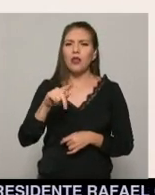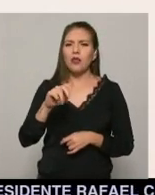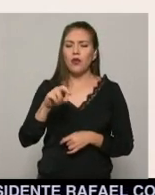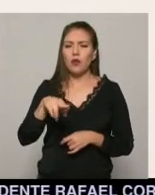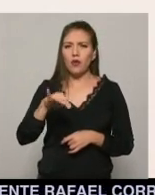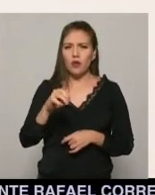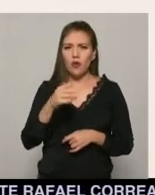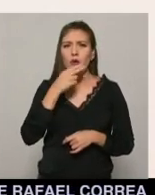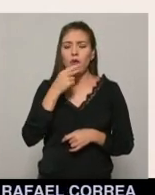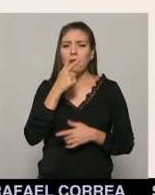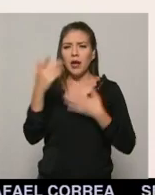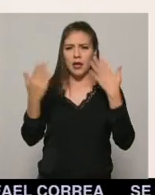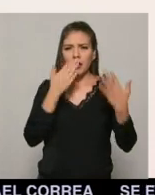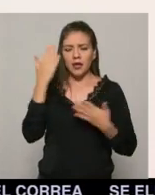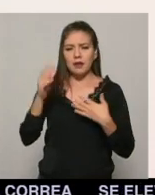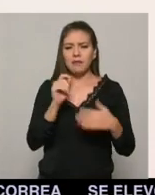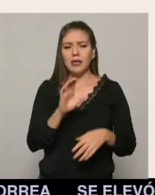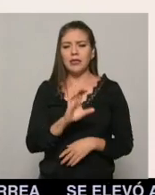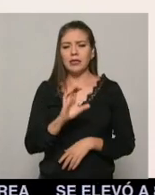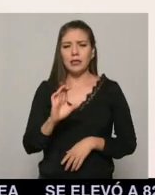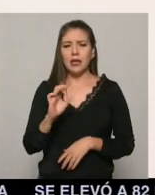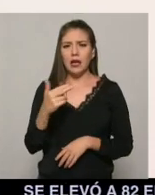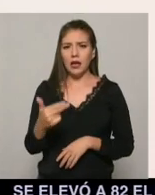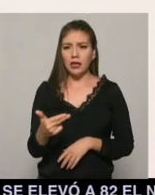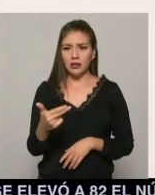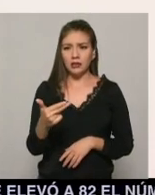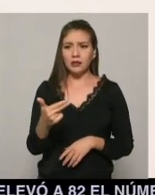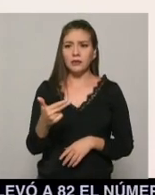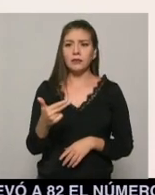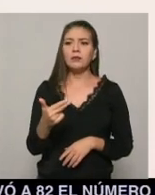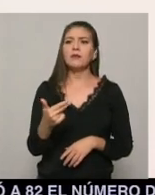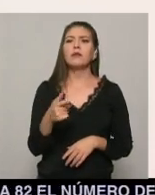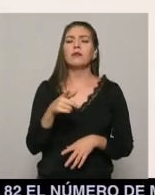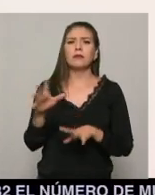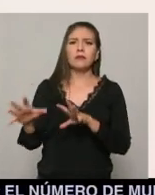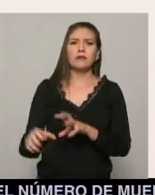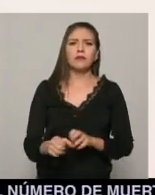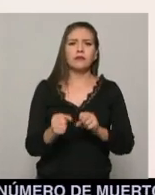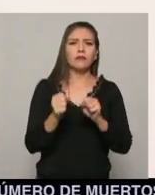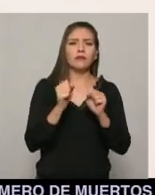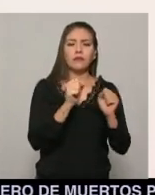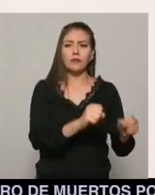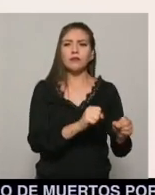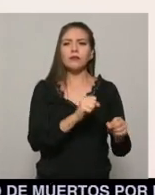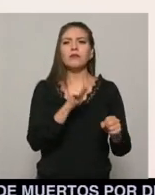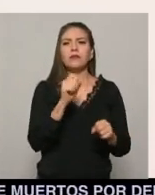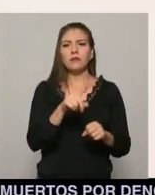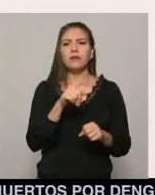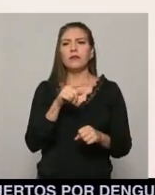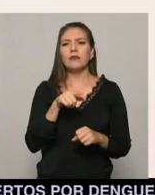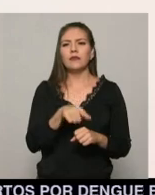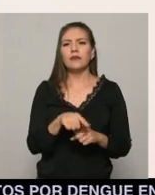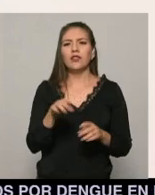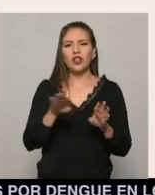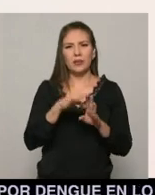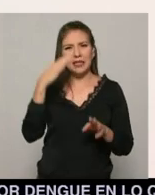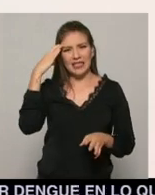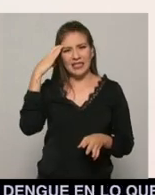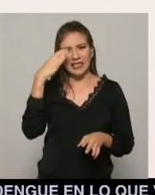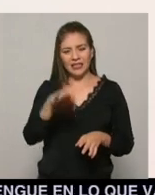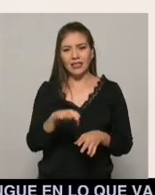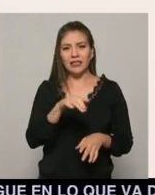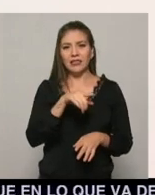estudiante del CCH que lo levantan literalmente, utilizando la terminología de criminalidad